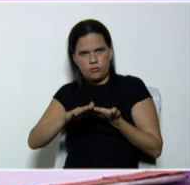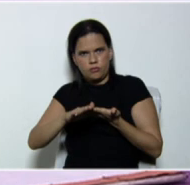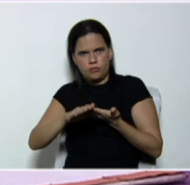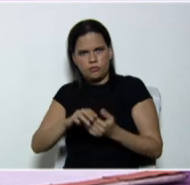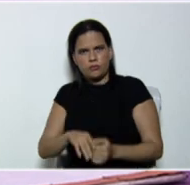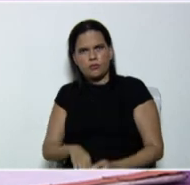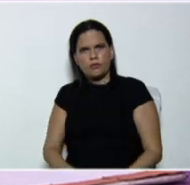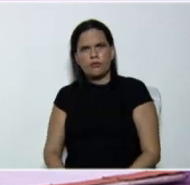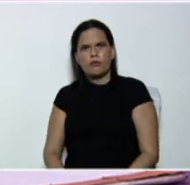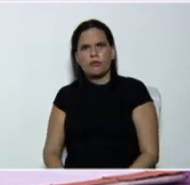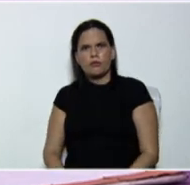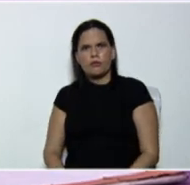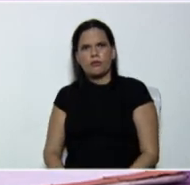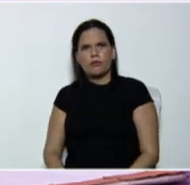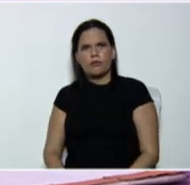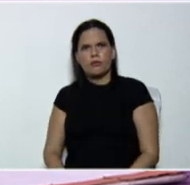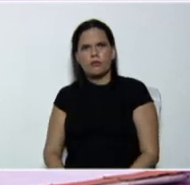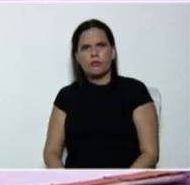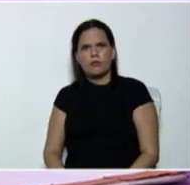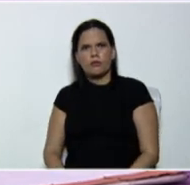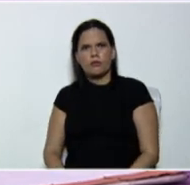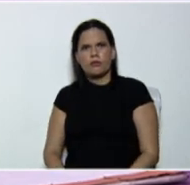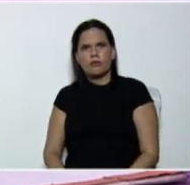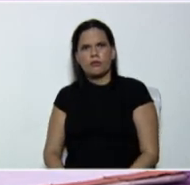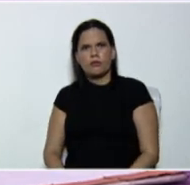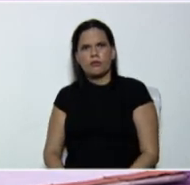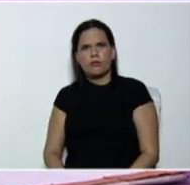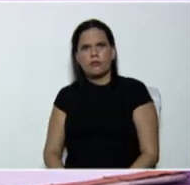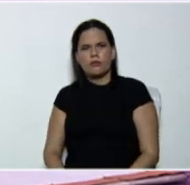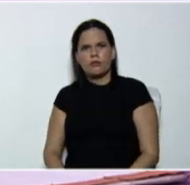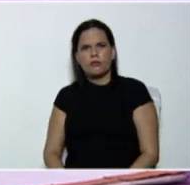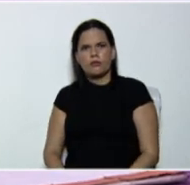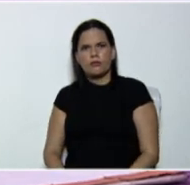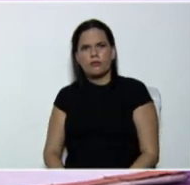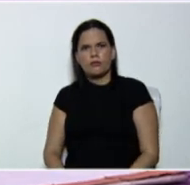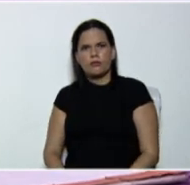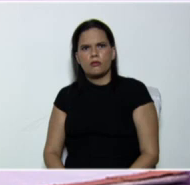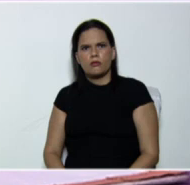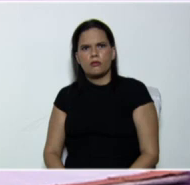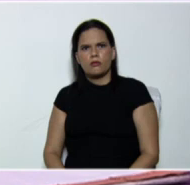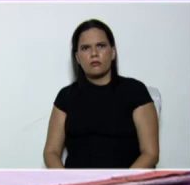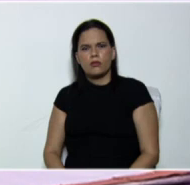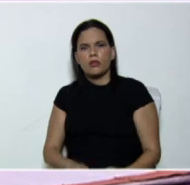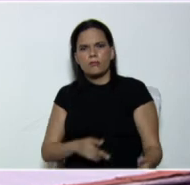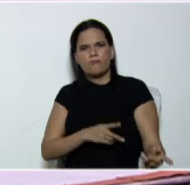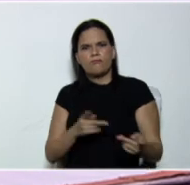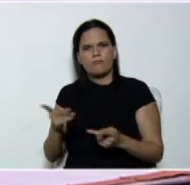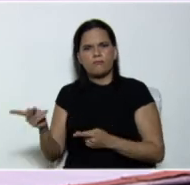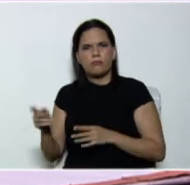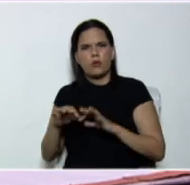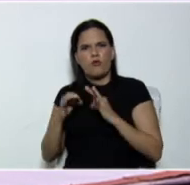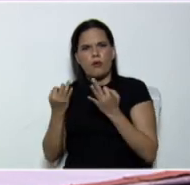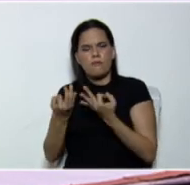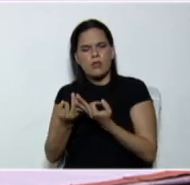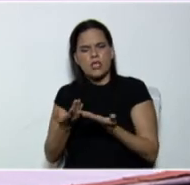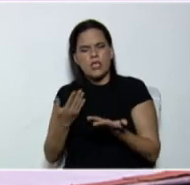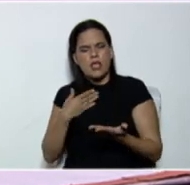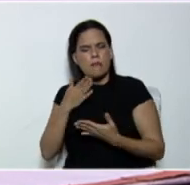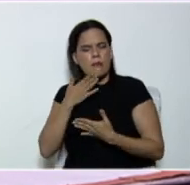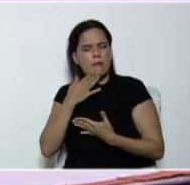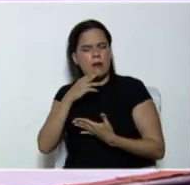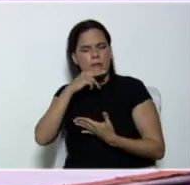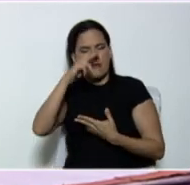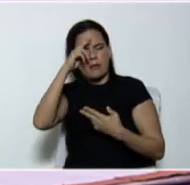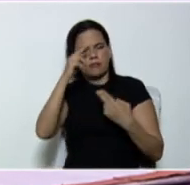cuadrilátero, un pentágono, un octágono. Así que invitamos familia, representante